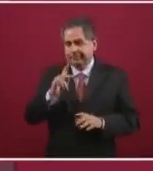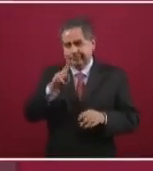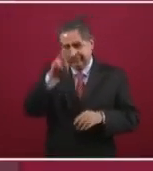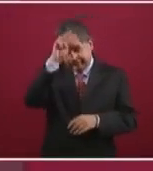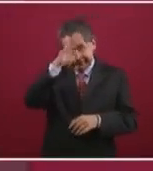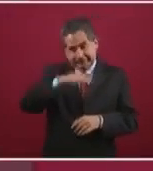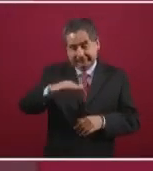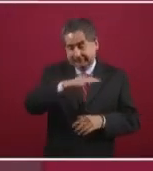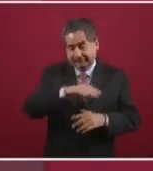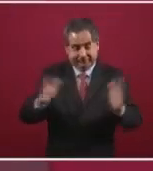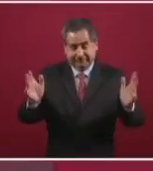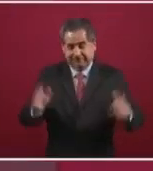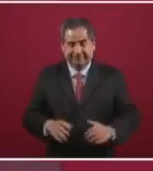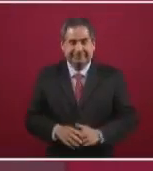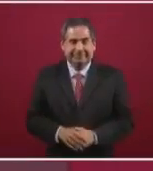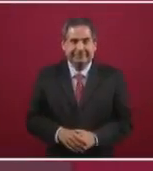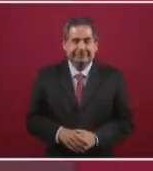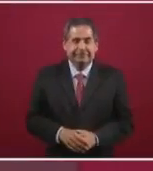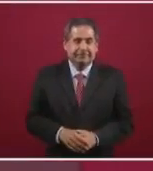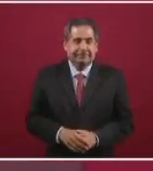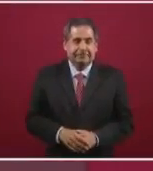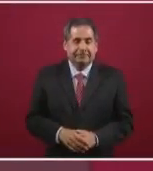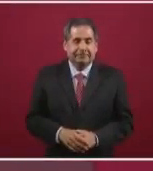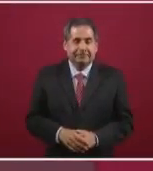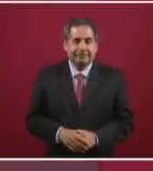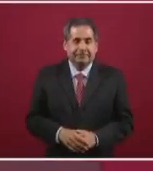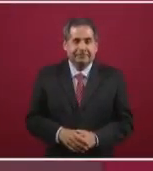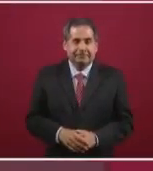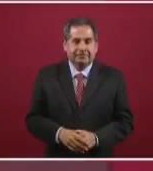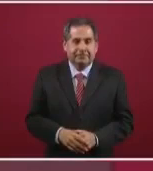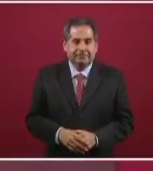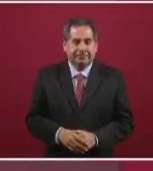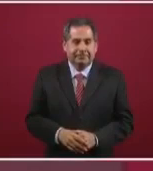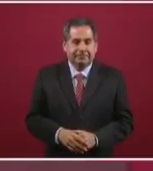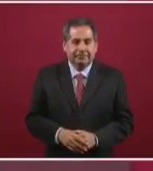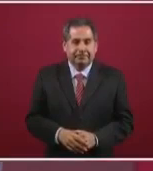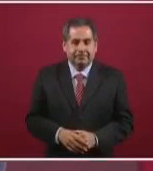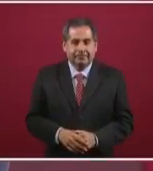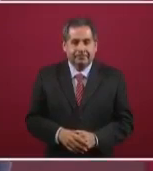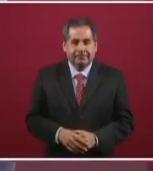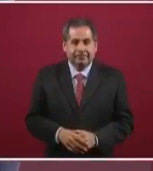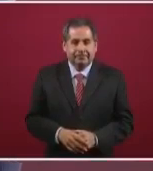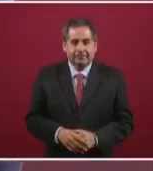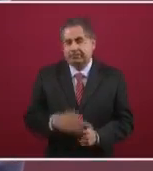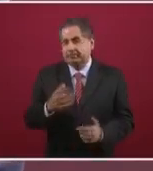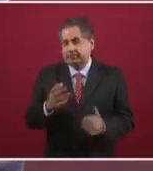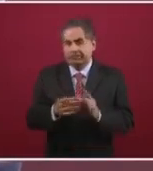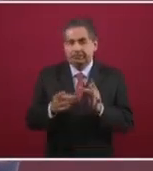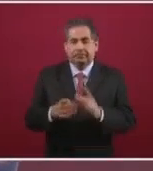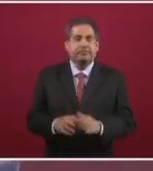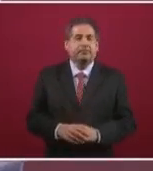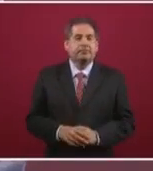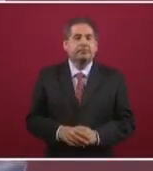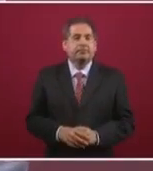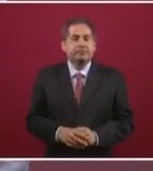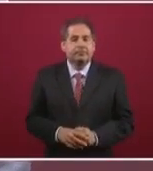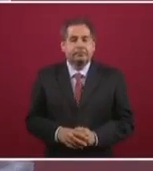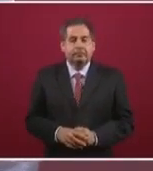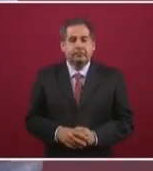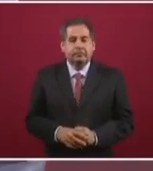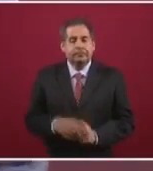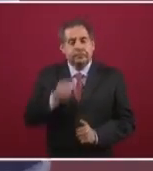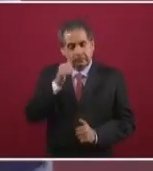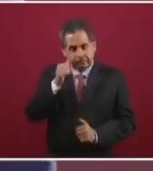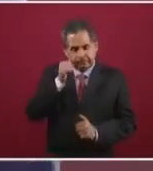es de Monterrey. Entonces, lo que